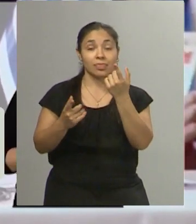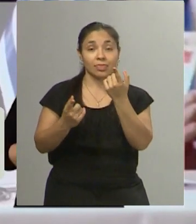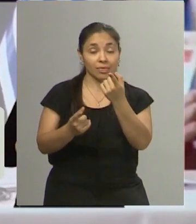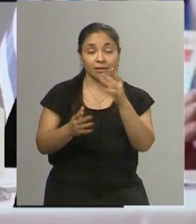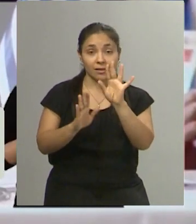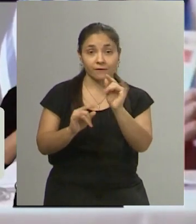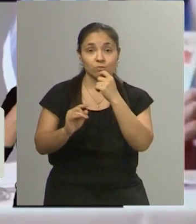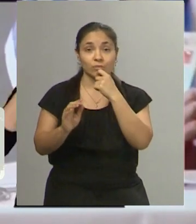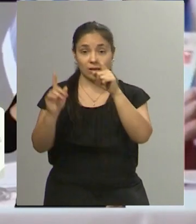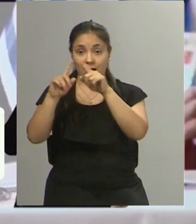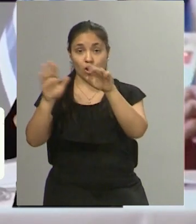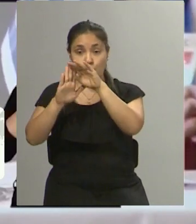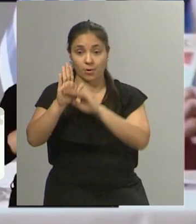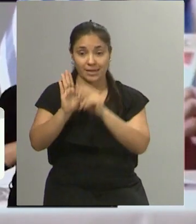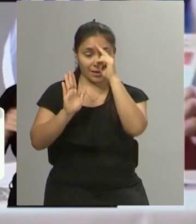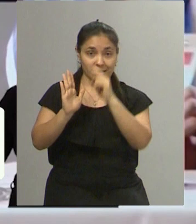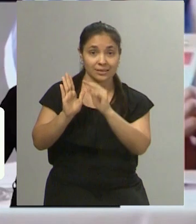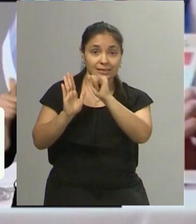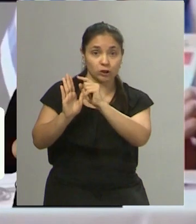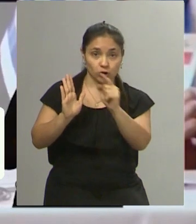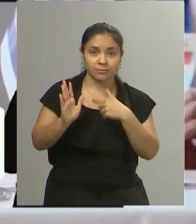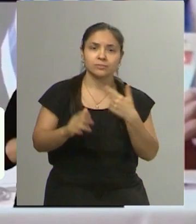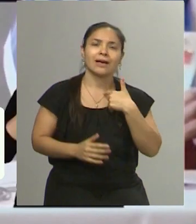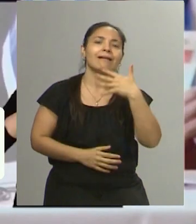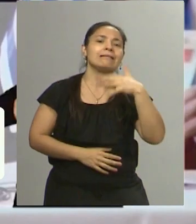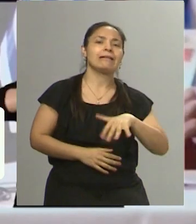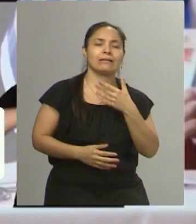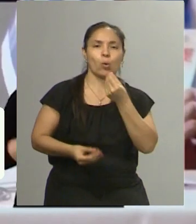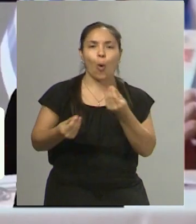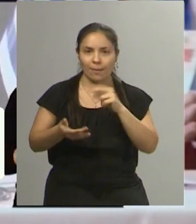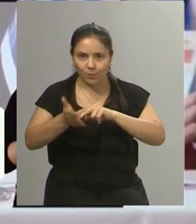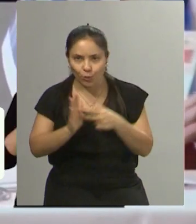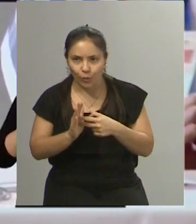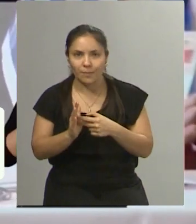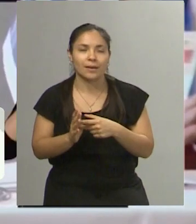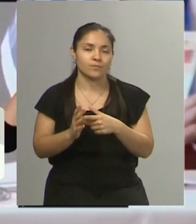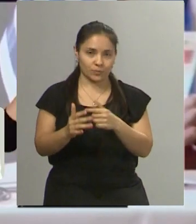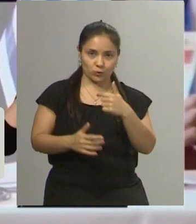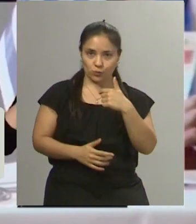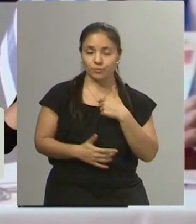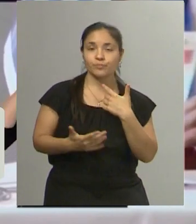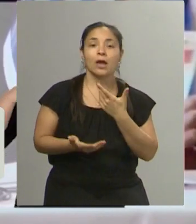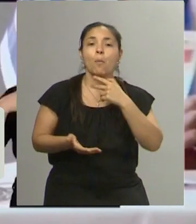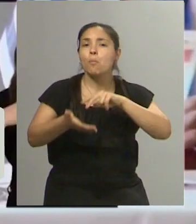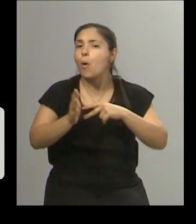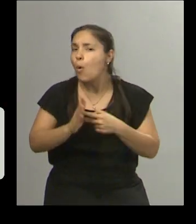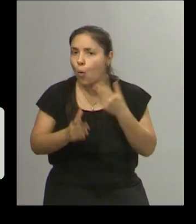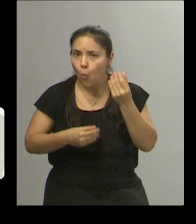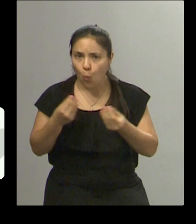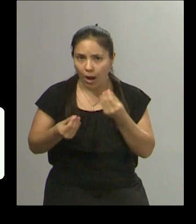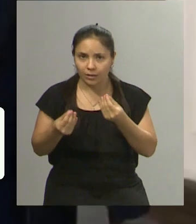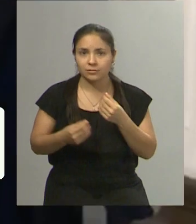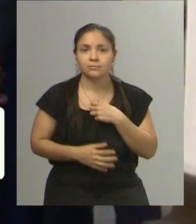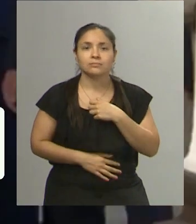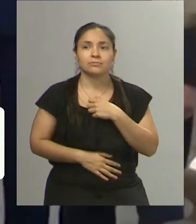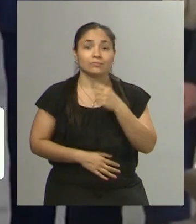esto me ha permitido a mí entender finalmente dónde está el problema. El problema está en que no podríamos tener ningún